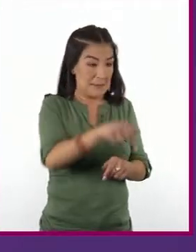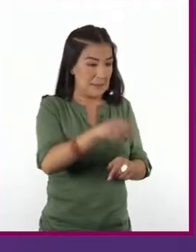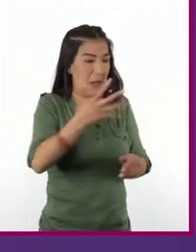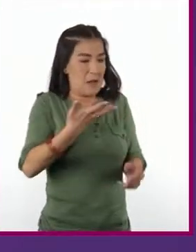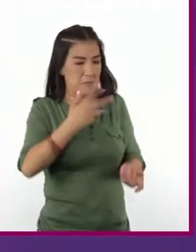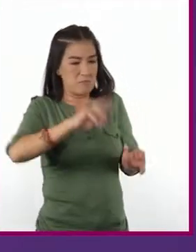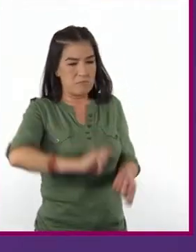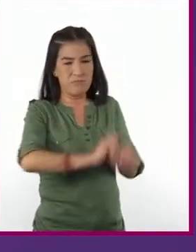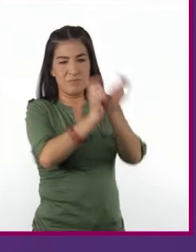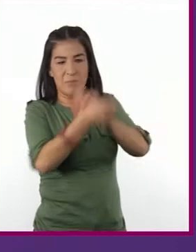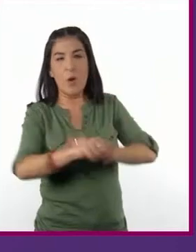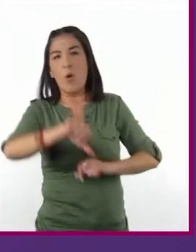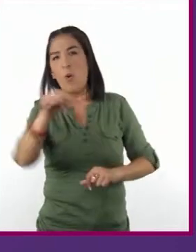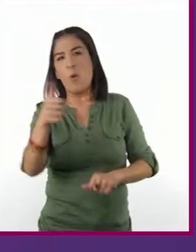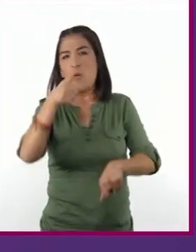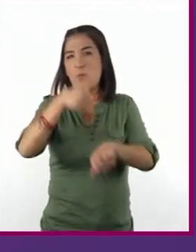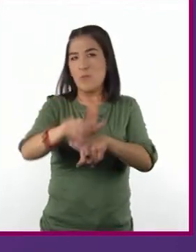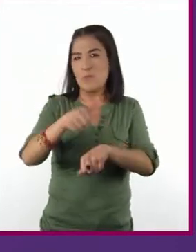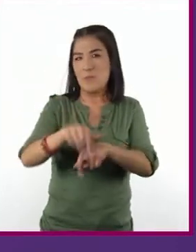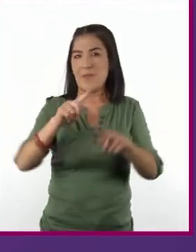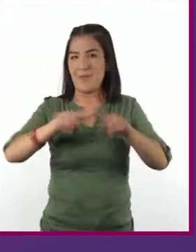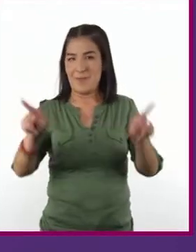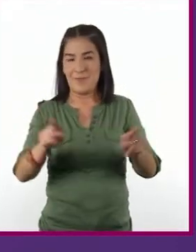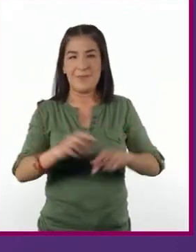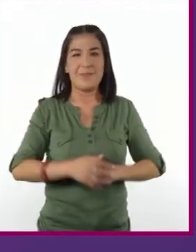otro número.